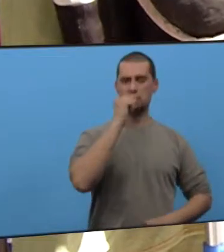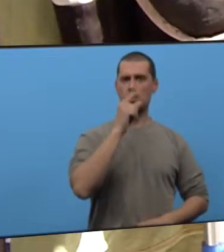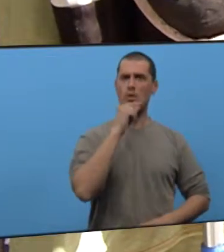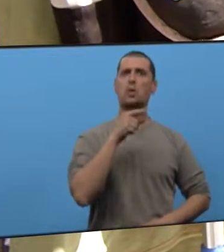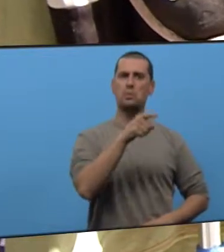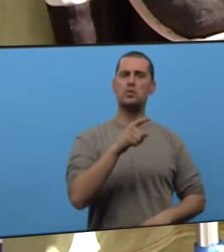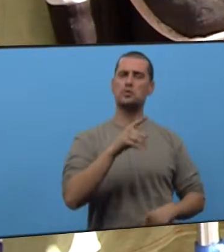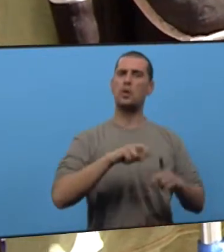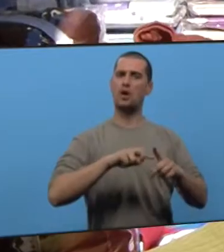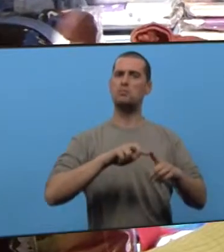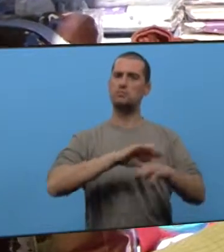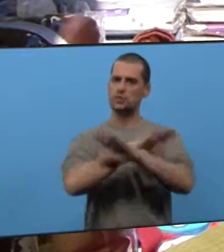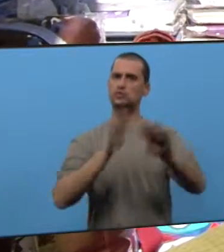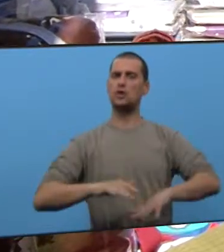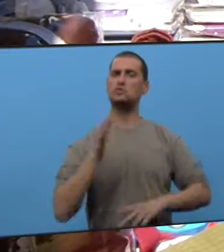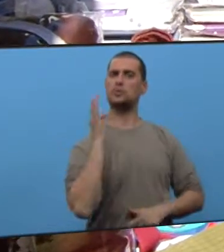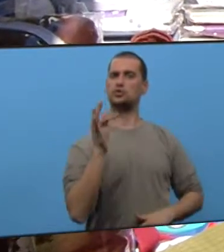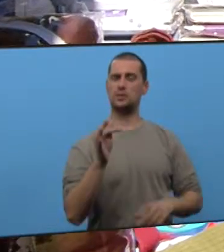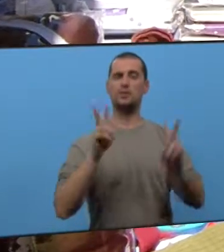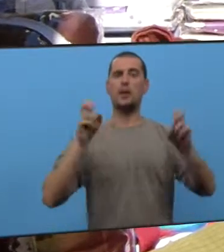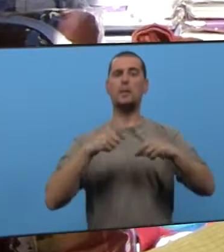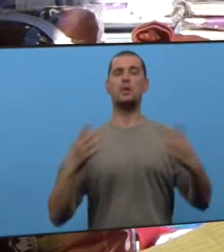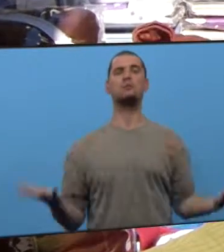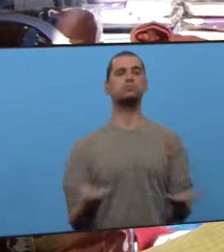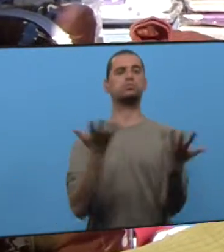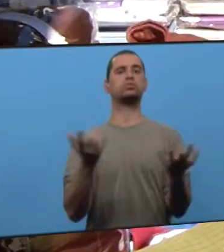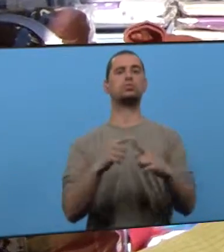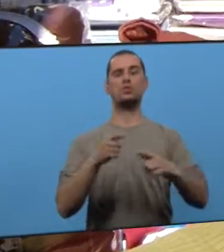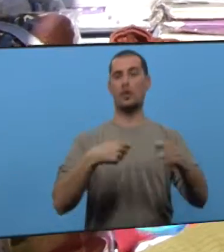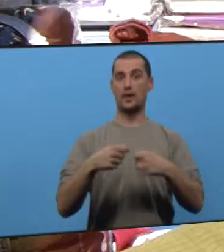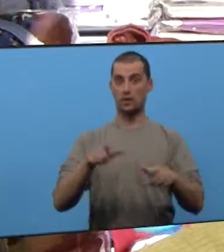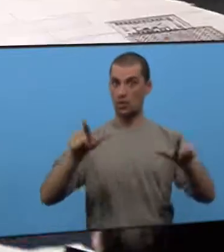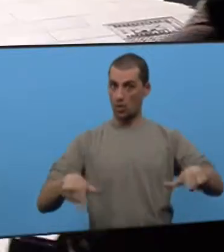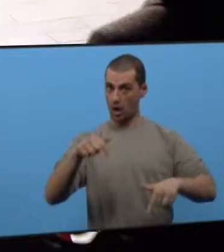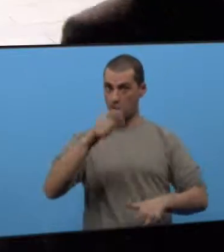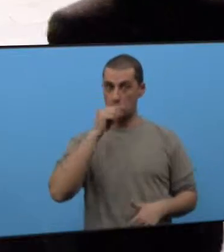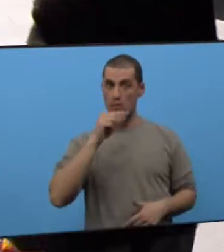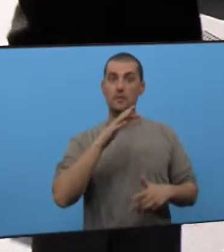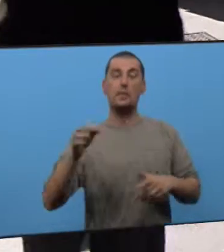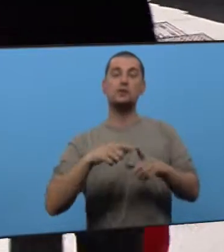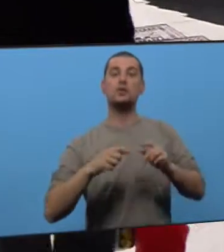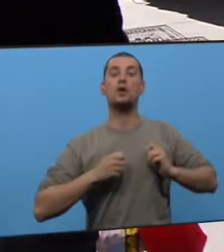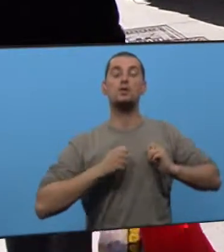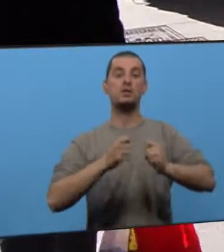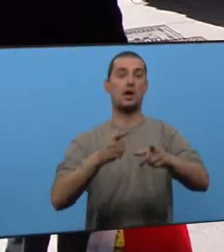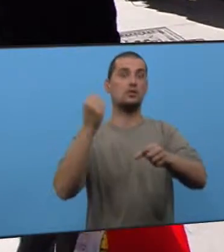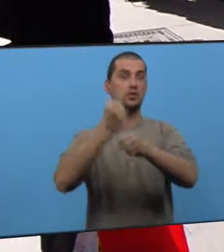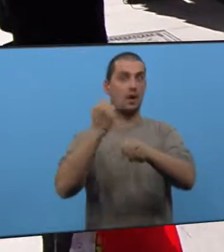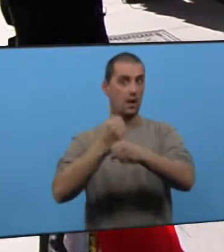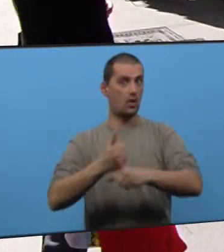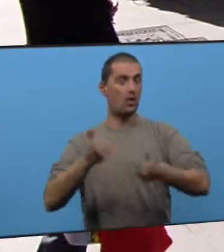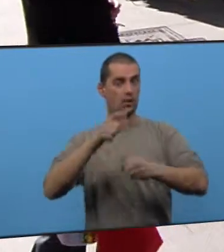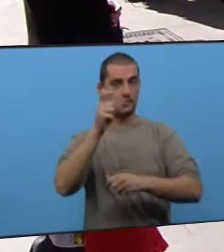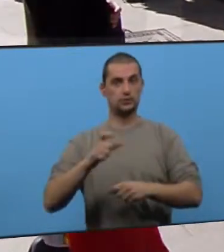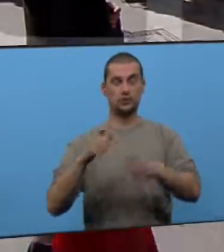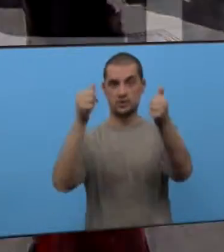dar resultados positivos na promoción do comercio local o tempo que se aumenta as posibilidades laborais dos titulados da Escola de Imaxe